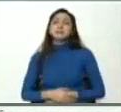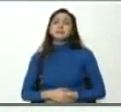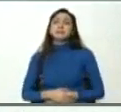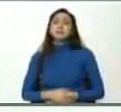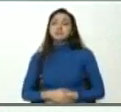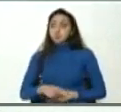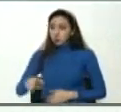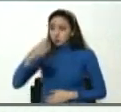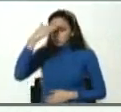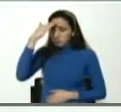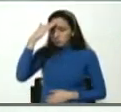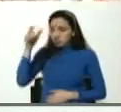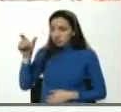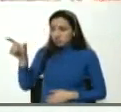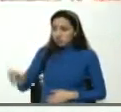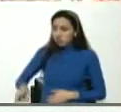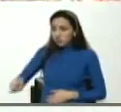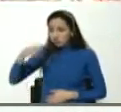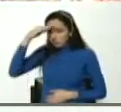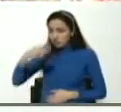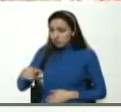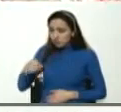tú sabías eso escalona